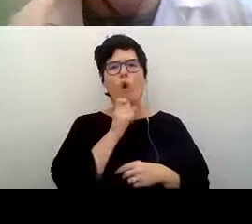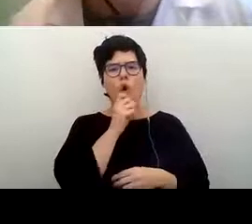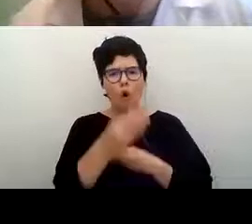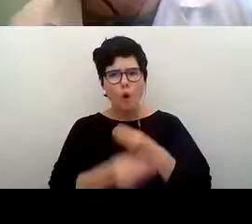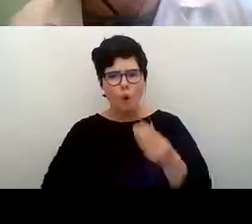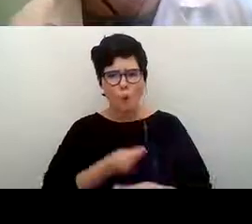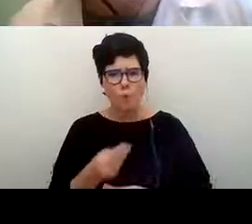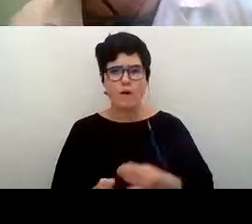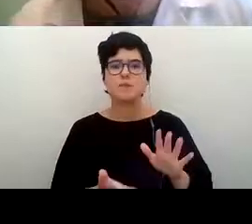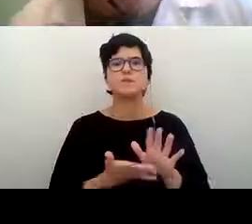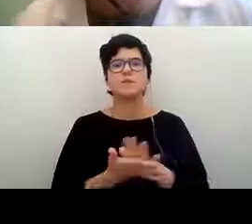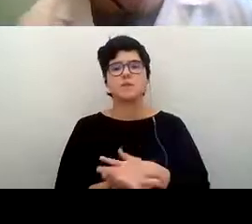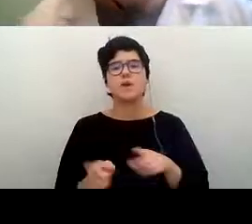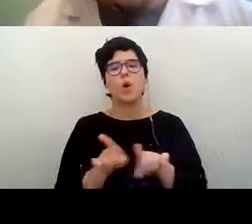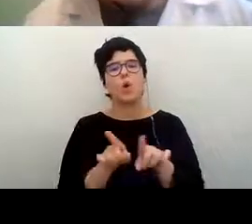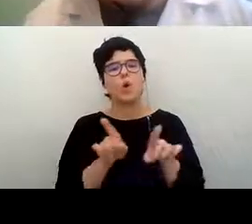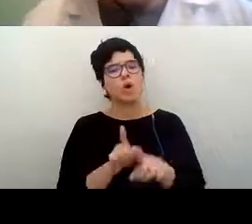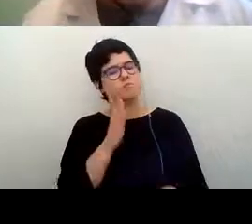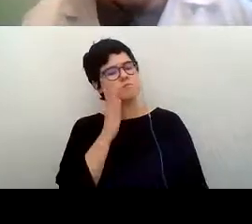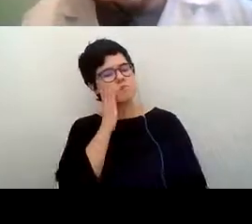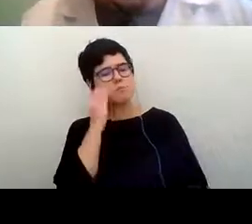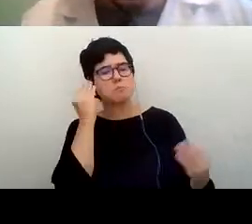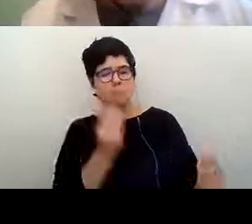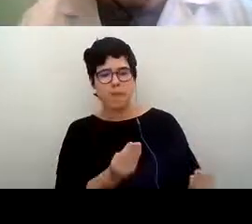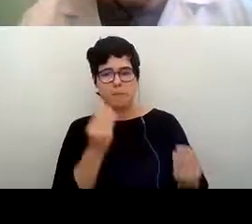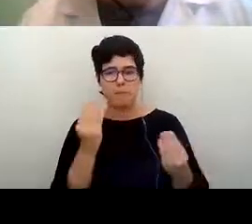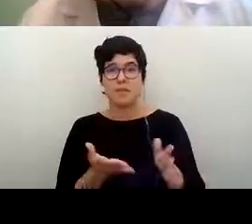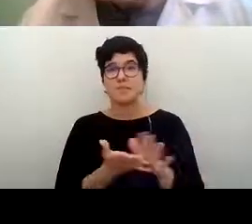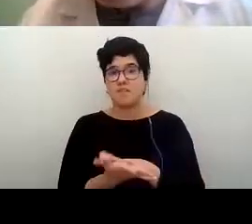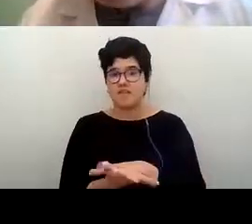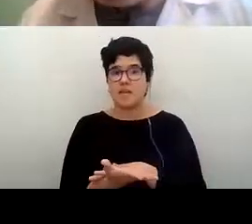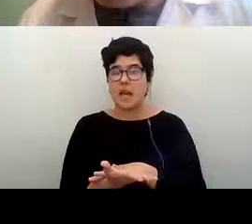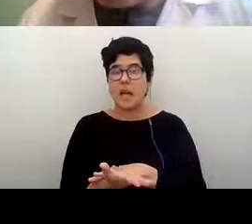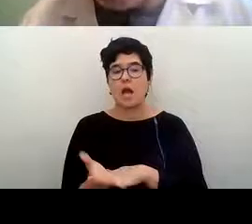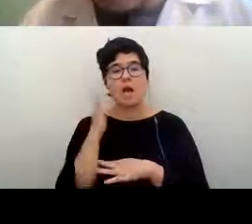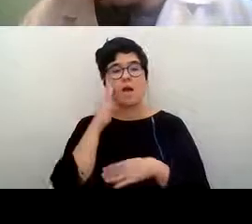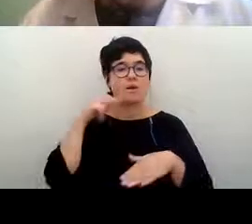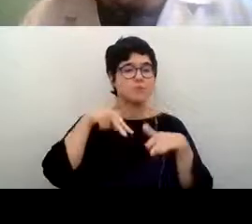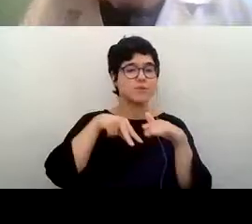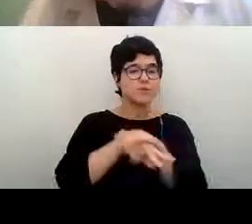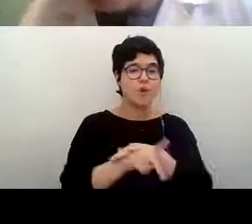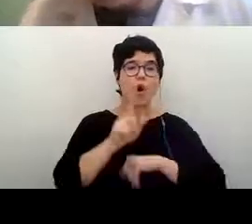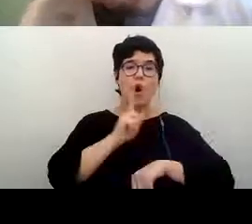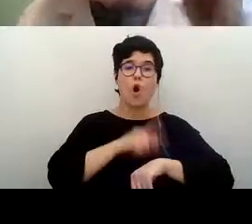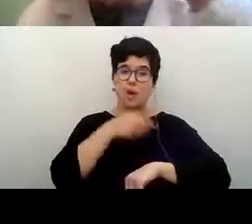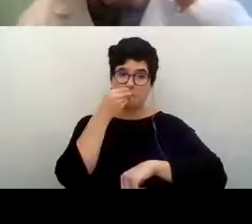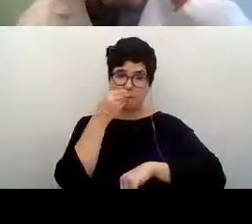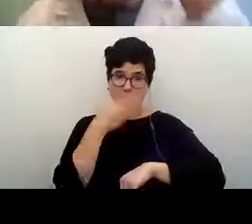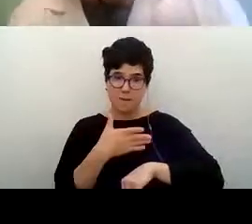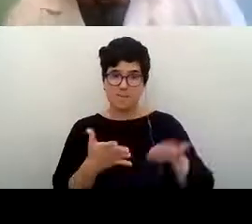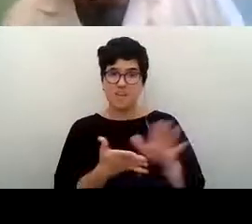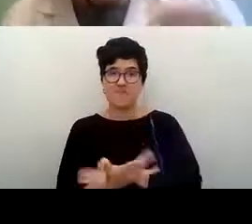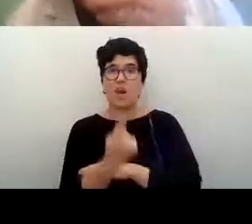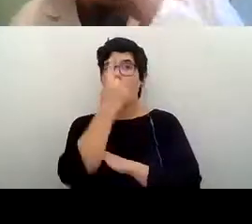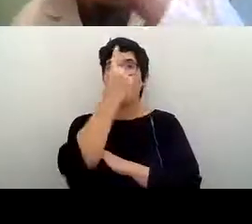Reinstaurando una correcta higiene de sueño, es decir, yéndonos a dormir a una hora prudencial, pero eso cada día, no un